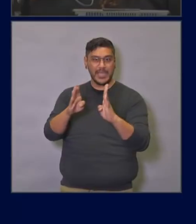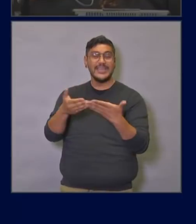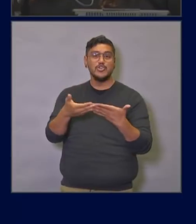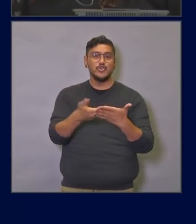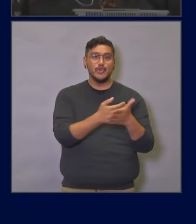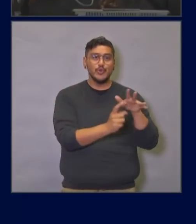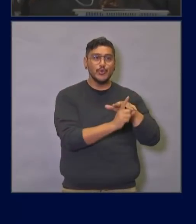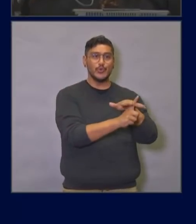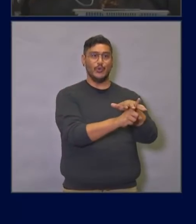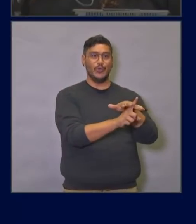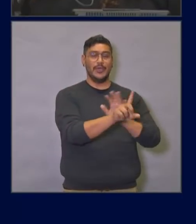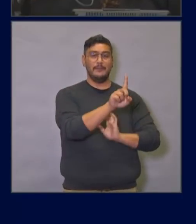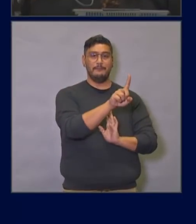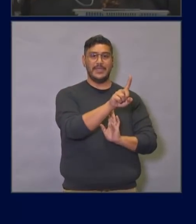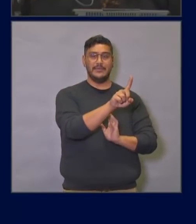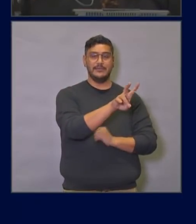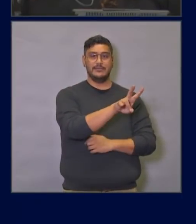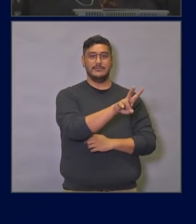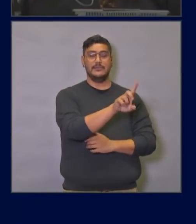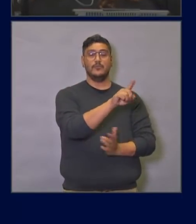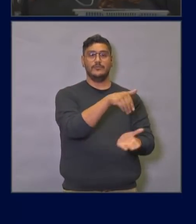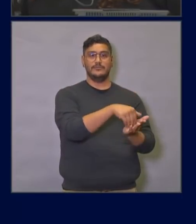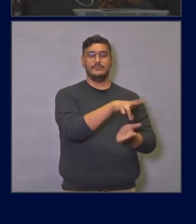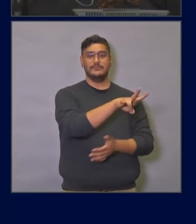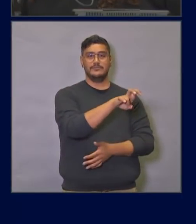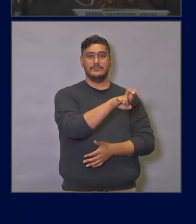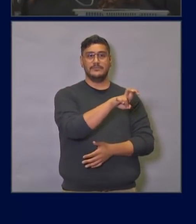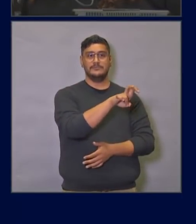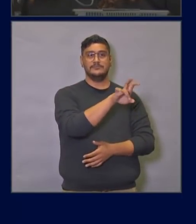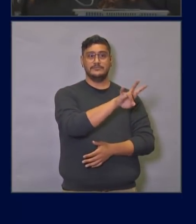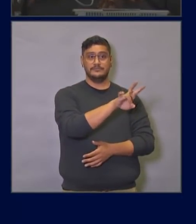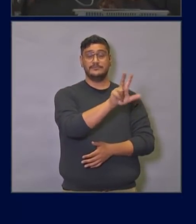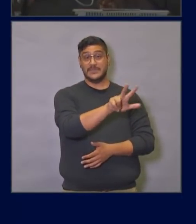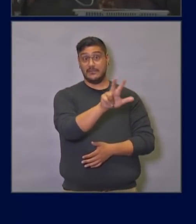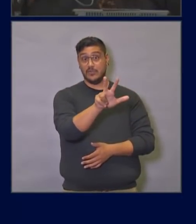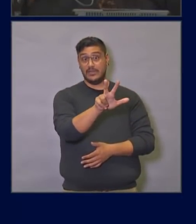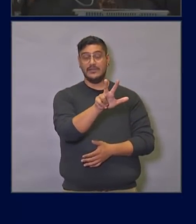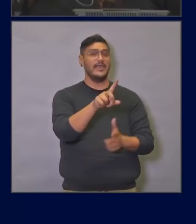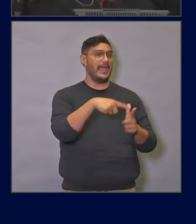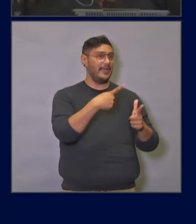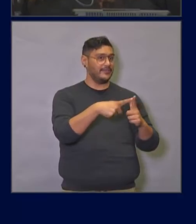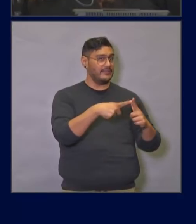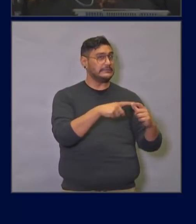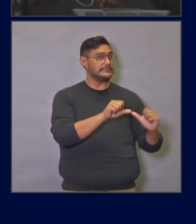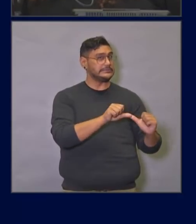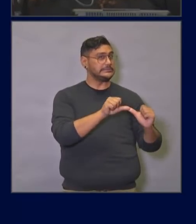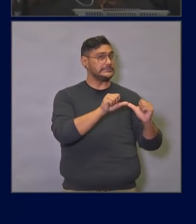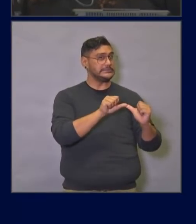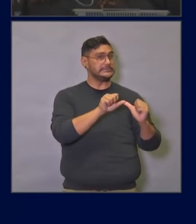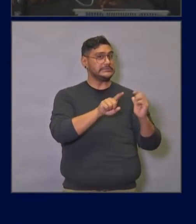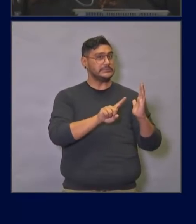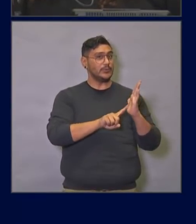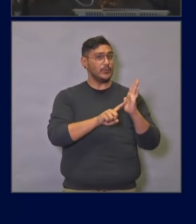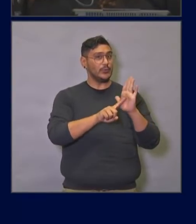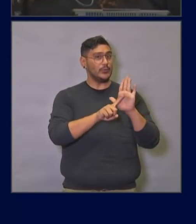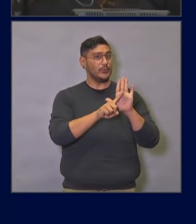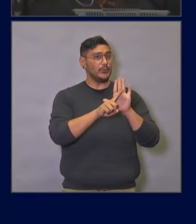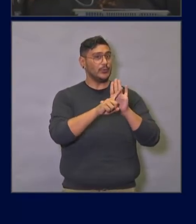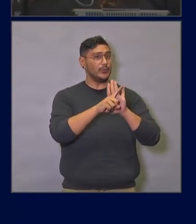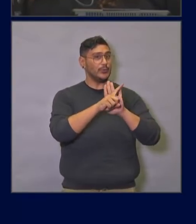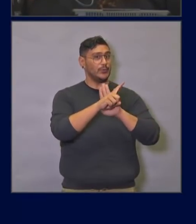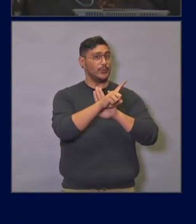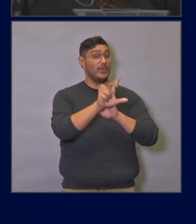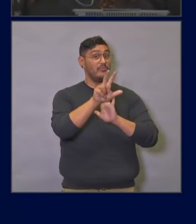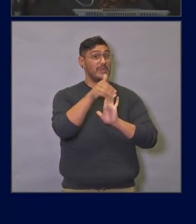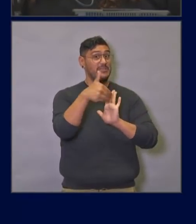de 1,763. Luego comenzamos una marcha constante hacia arriba a un pico de más de 3,000 casos